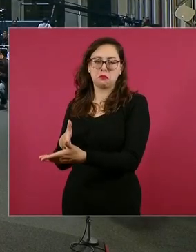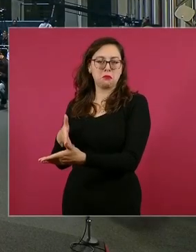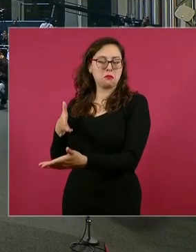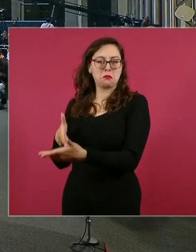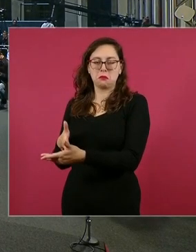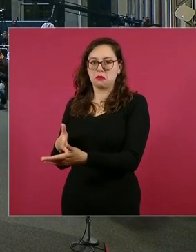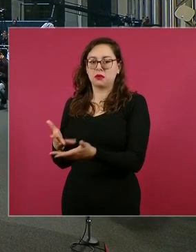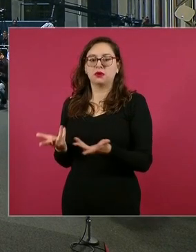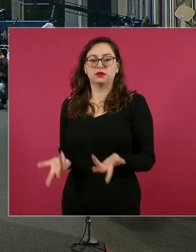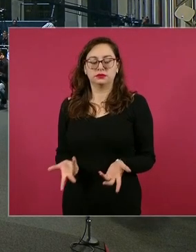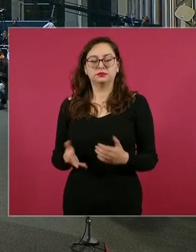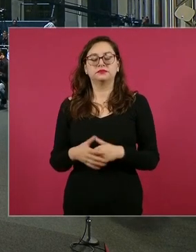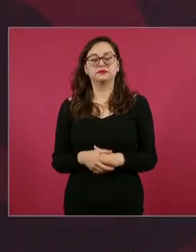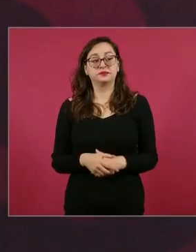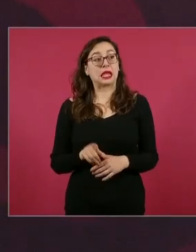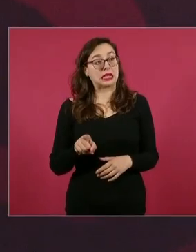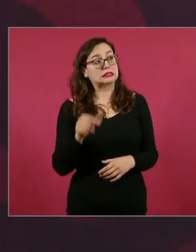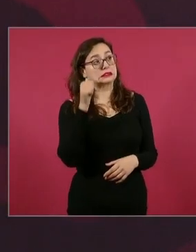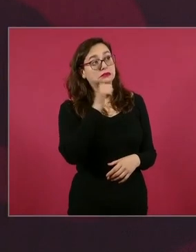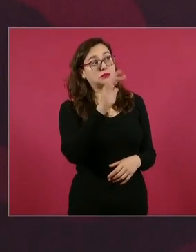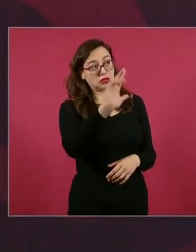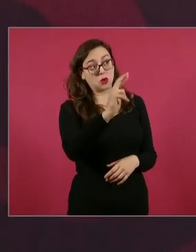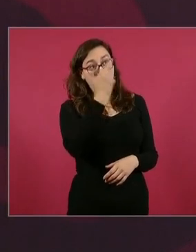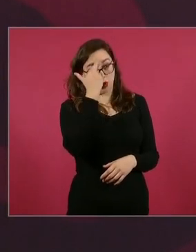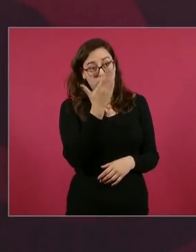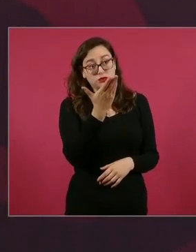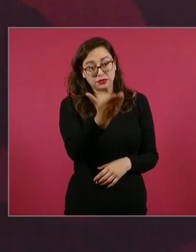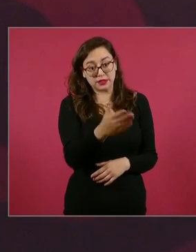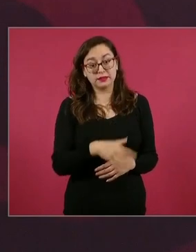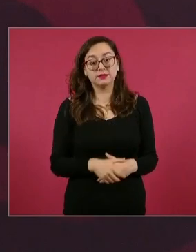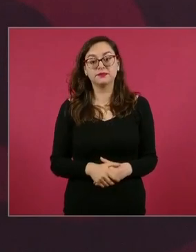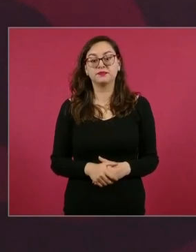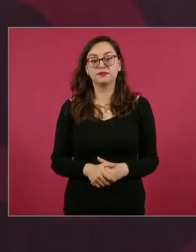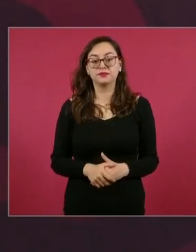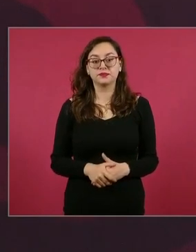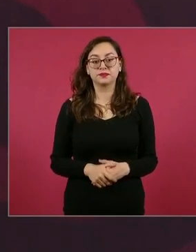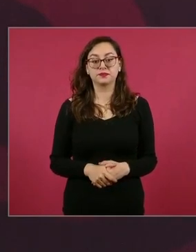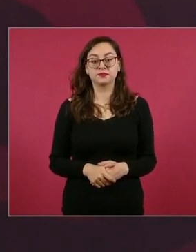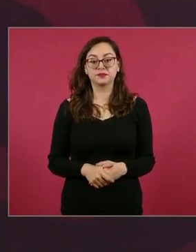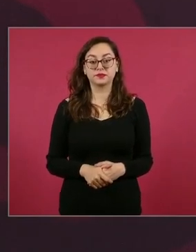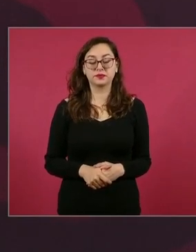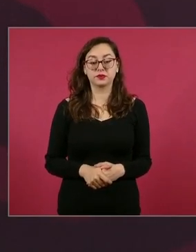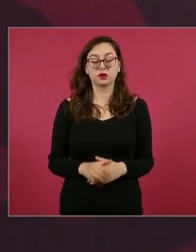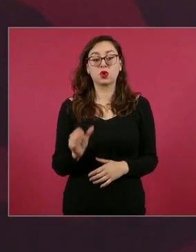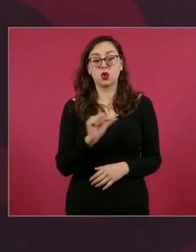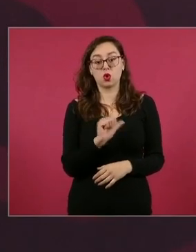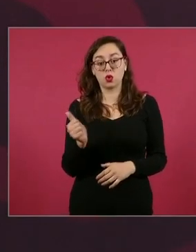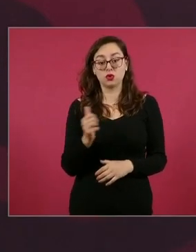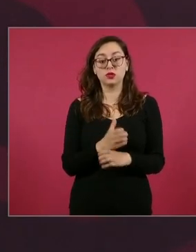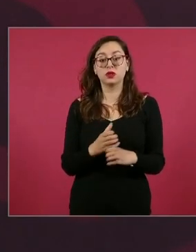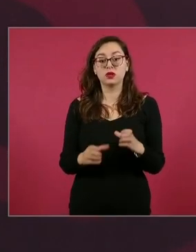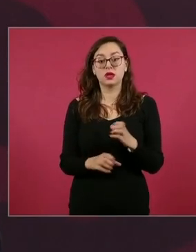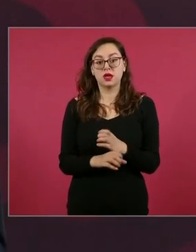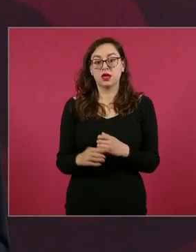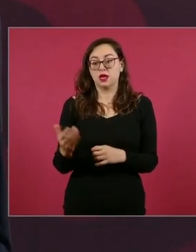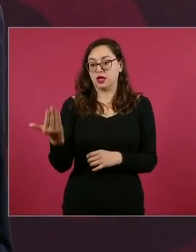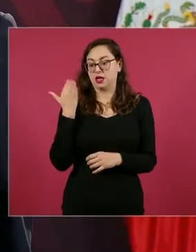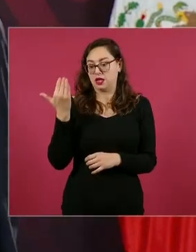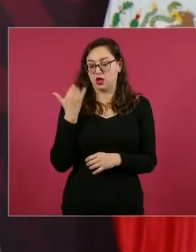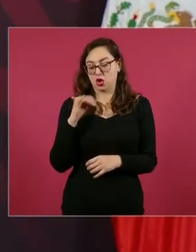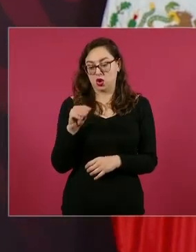cierto otra otra en otra ocasión ahora que falleció que por cierto José Agustín